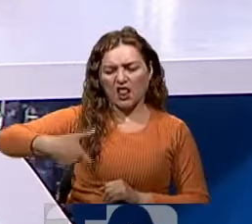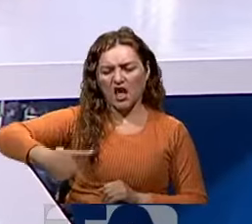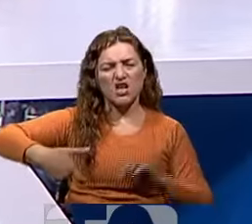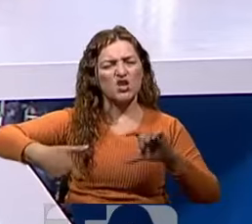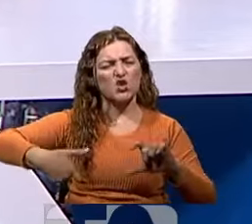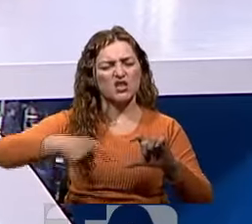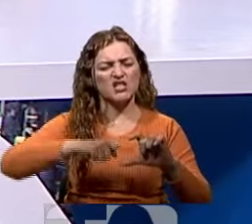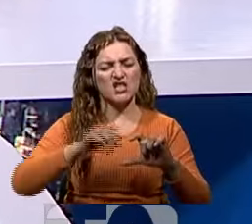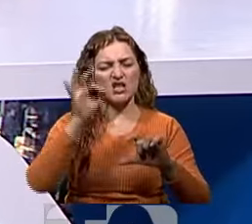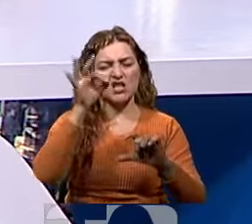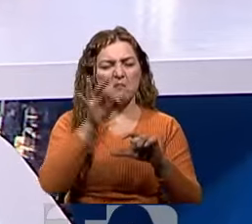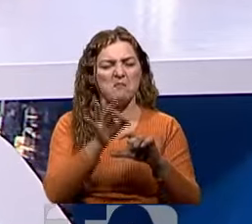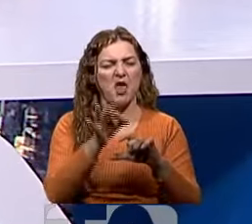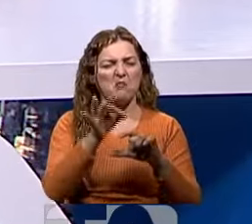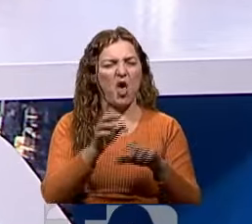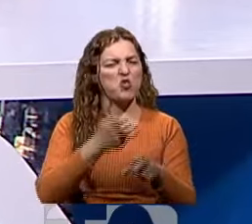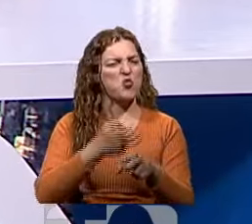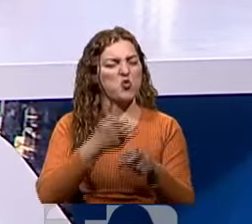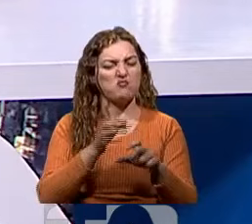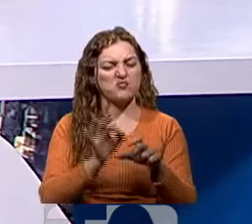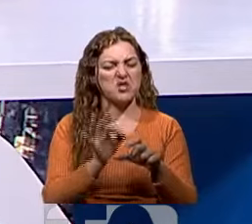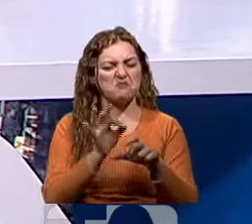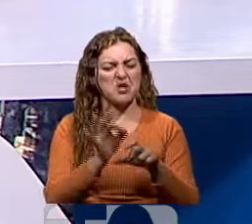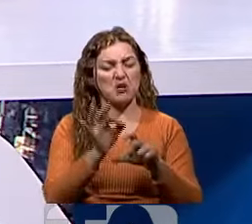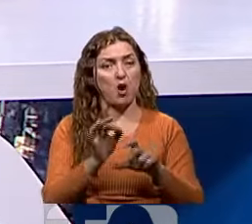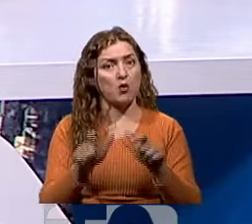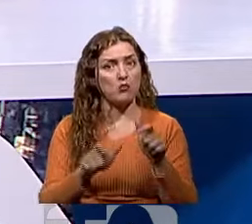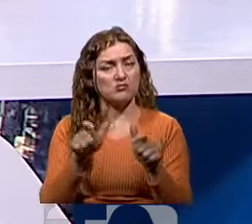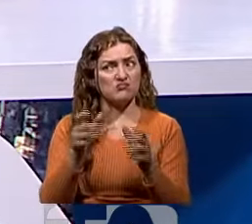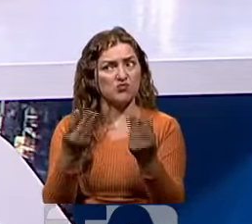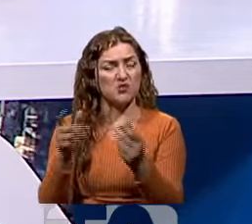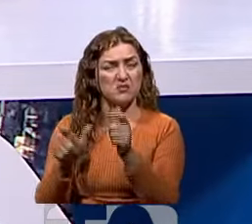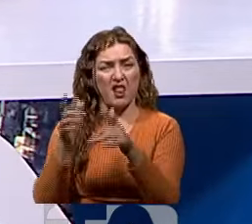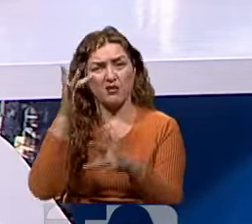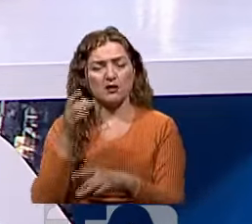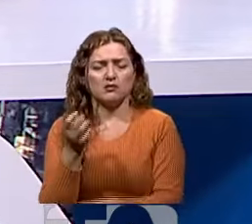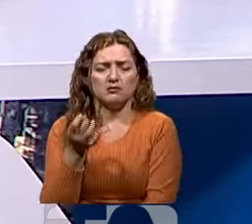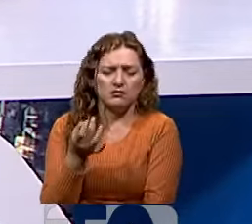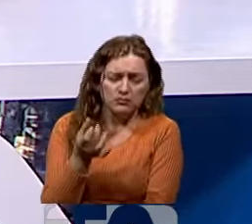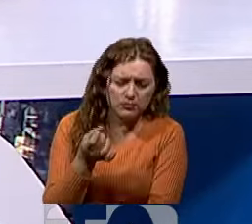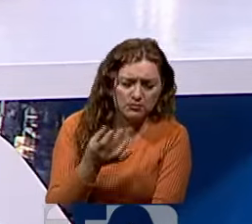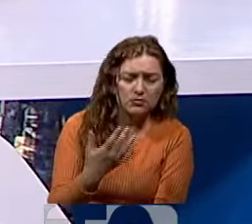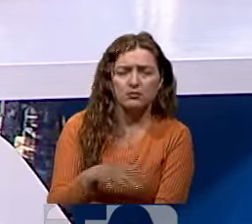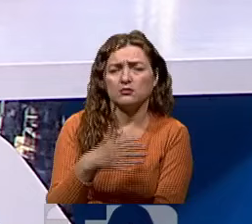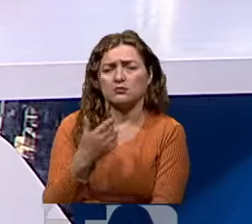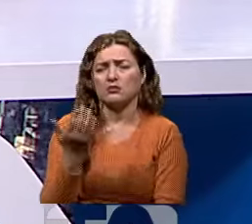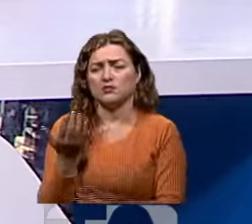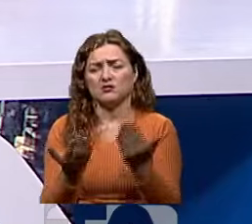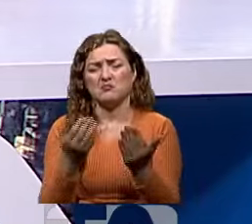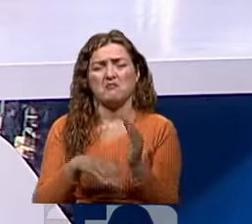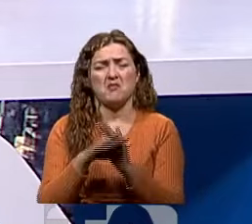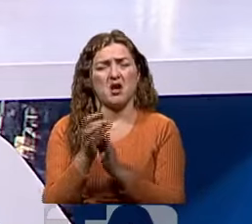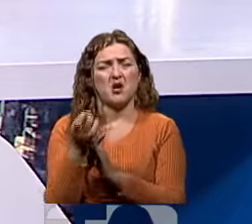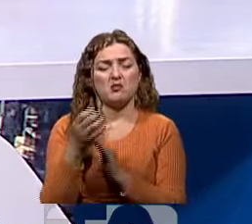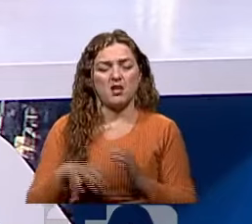es más común escuchar a personas que tienen este problema. Se dice que son bastante dolorosos, ¿sí? ¿No? A veces lo comparan incluso que es más doloroso